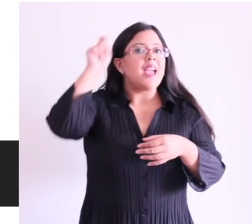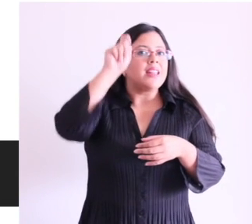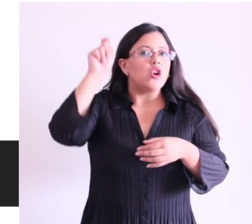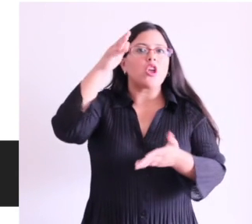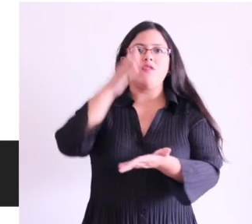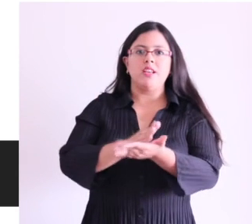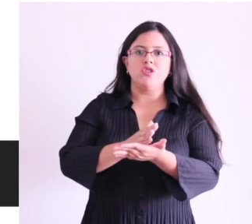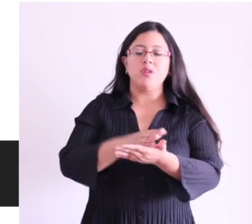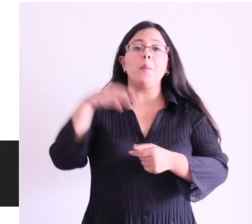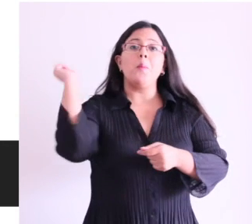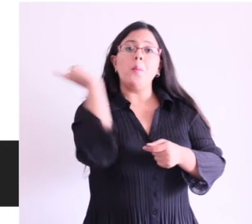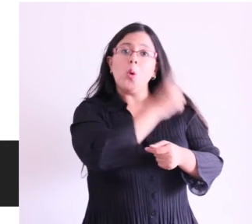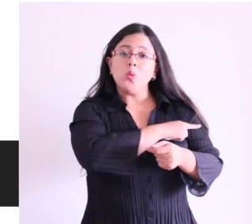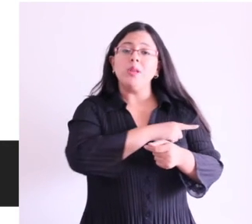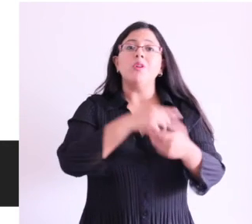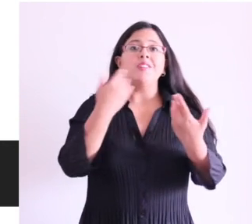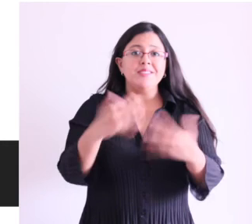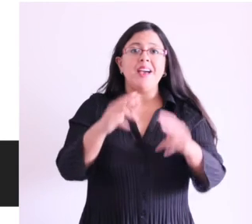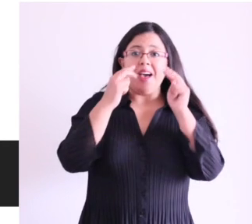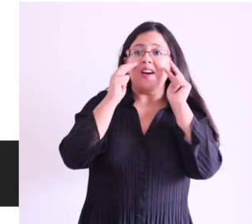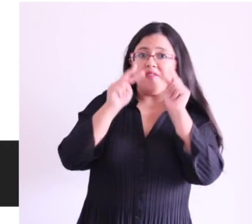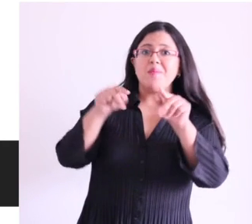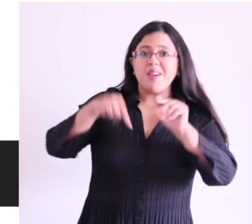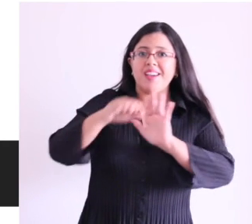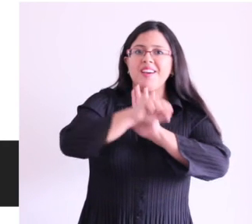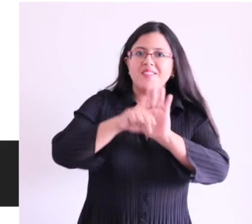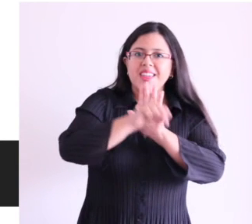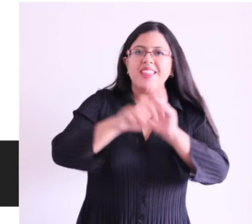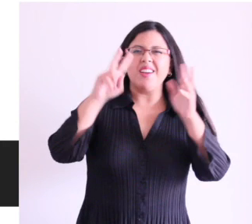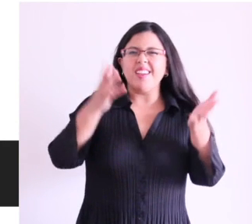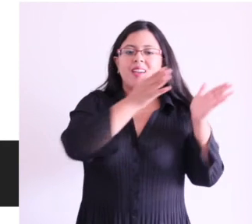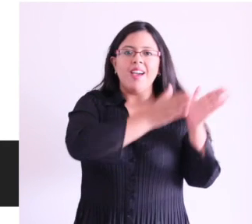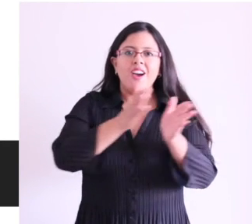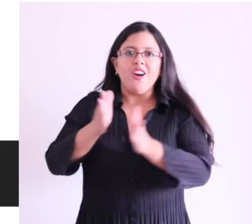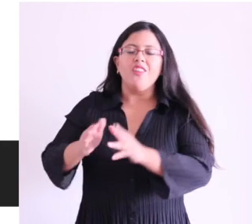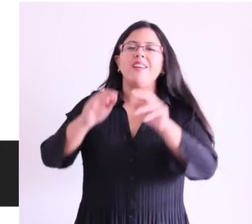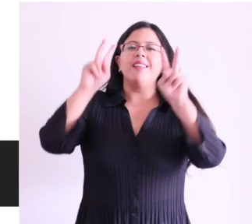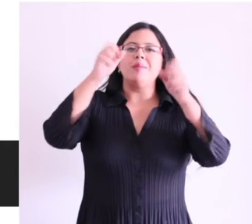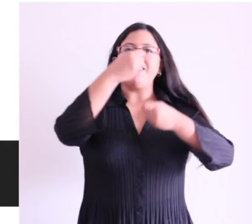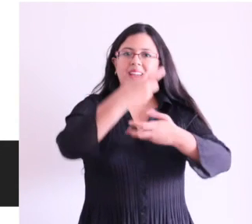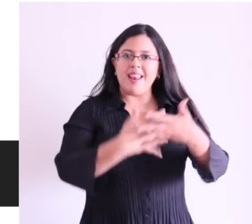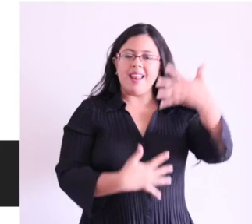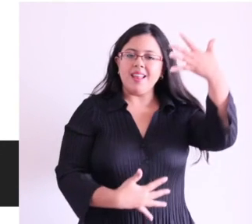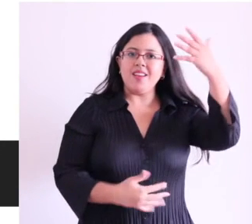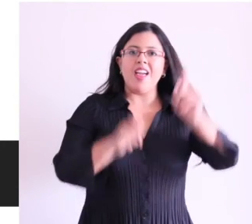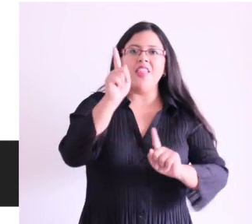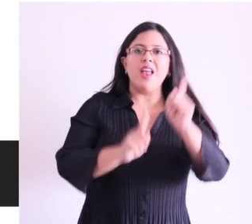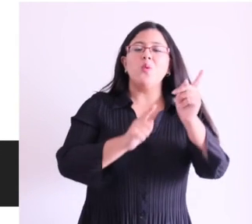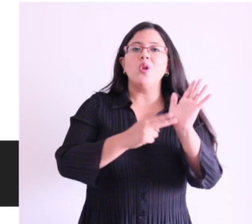último, pudimos apreciar en esta cápsula la estructura, la clasificación o tipos y algunos ejemplos de actos